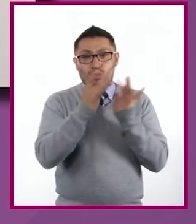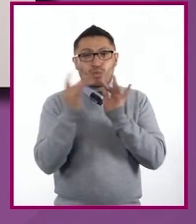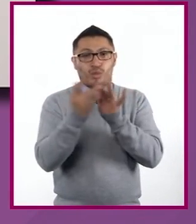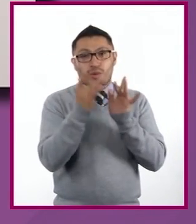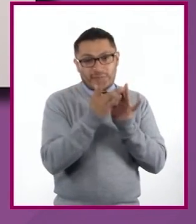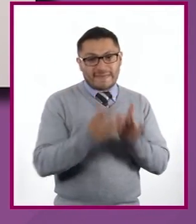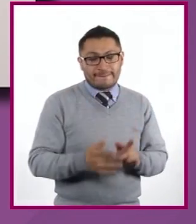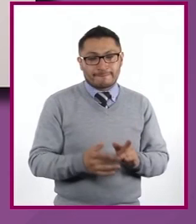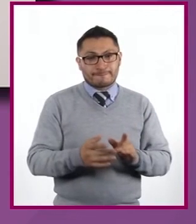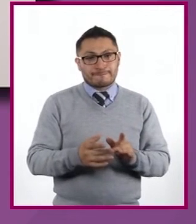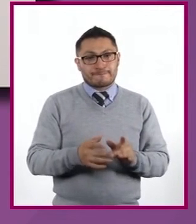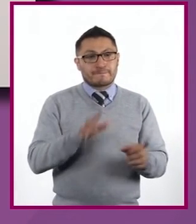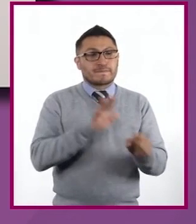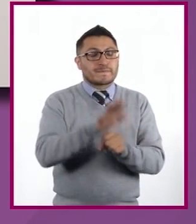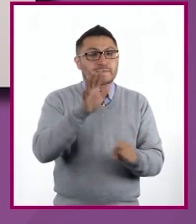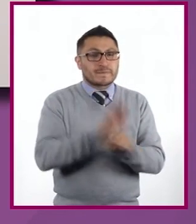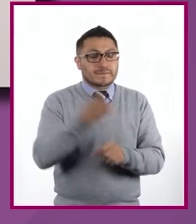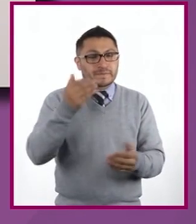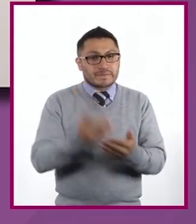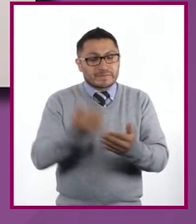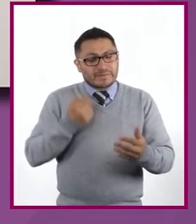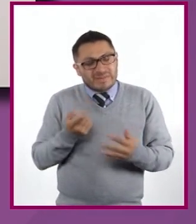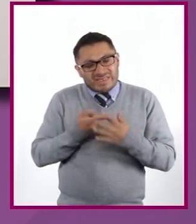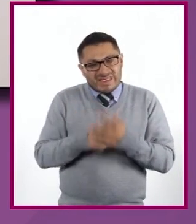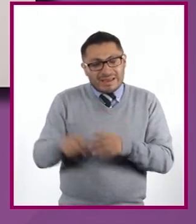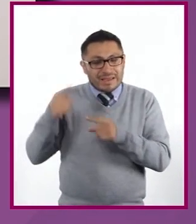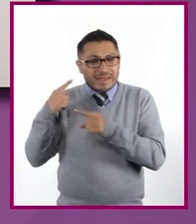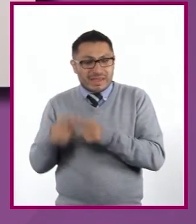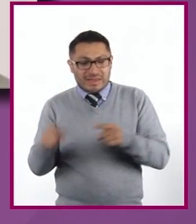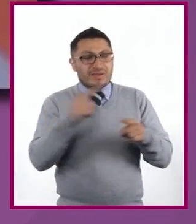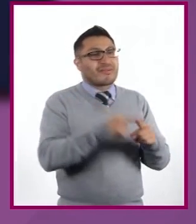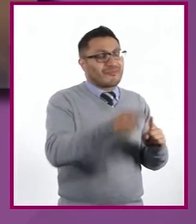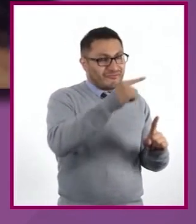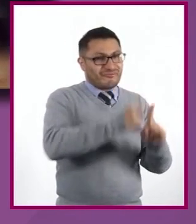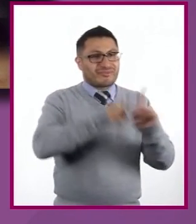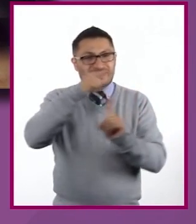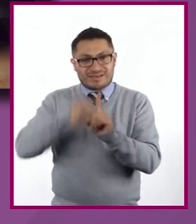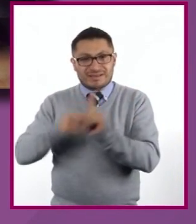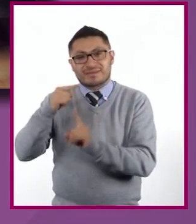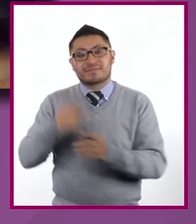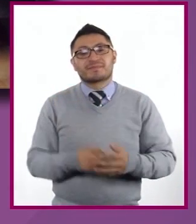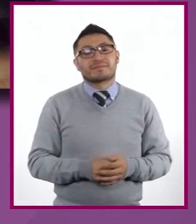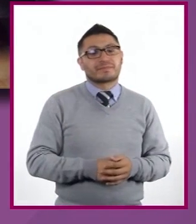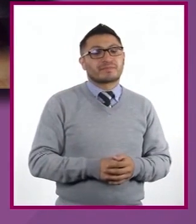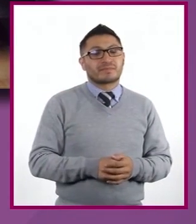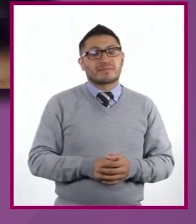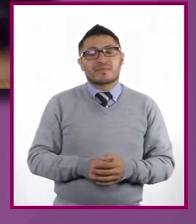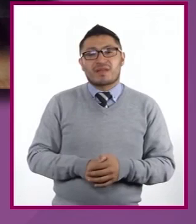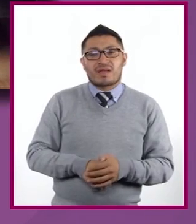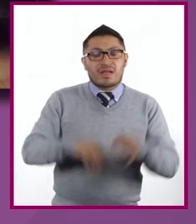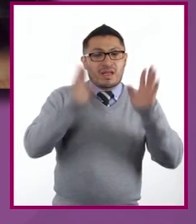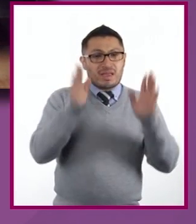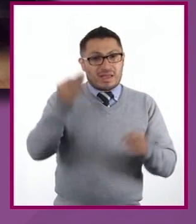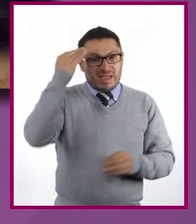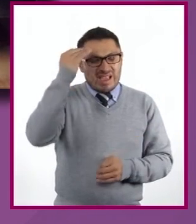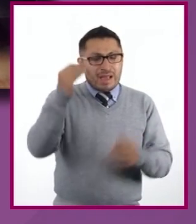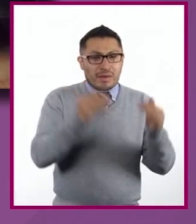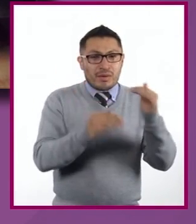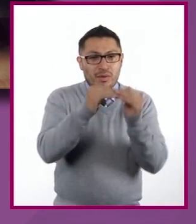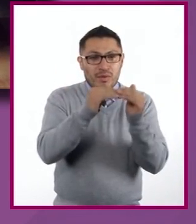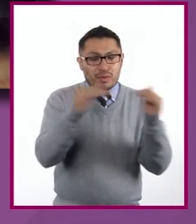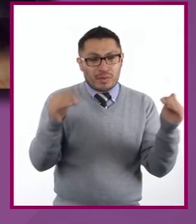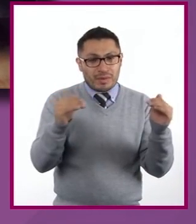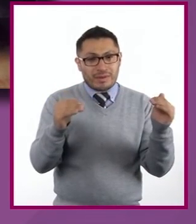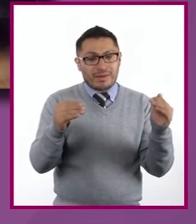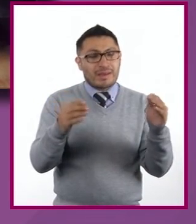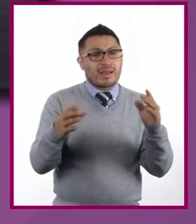contacto, los cuales en un inicio tenían temperaturas diferentes. Una vez que las temperaturas se igualan, se suspende el